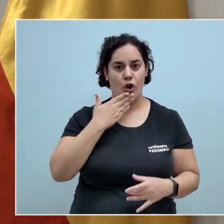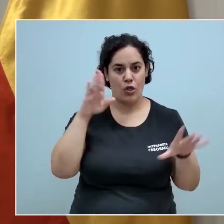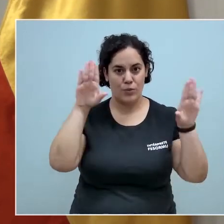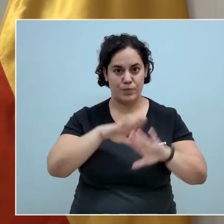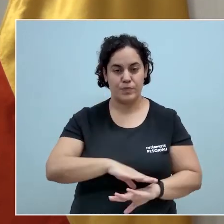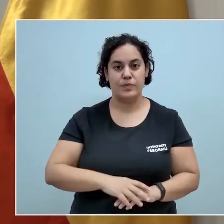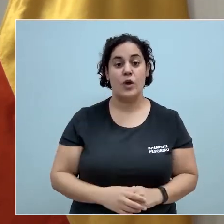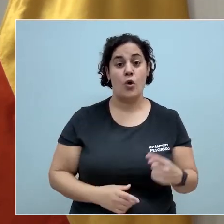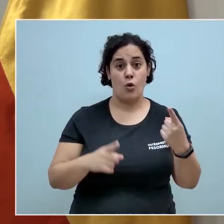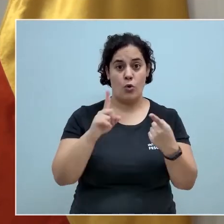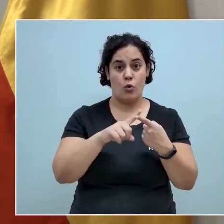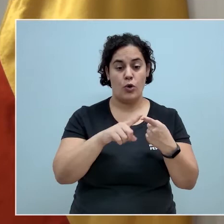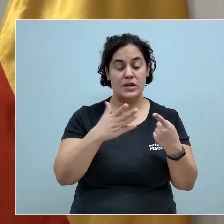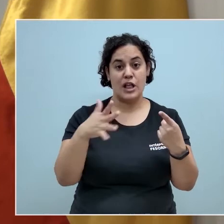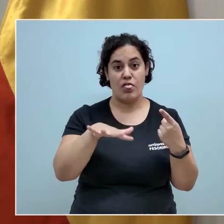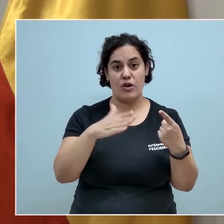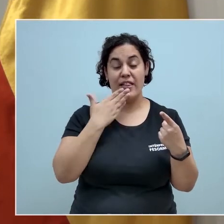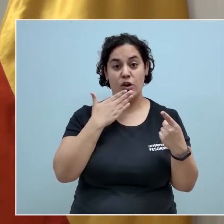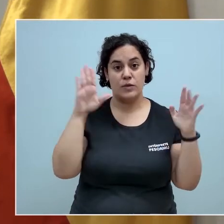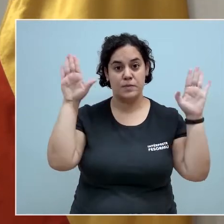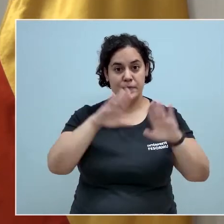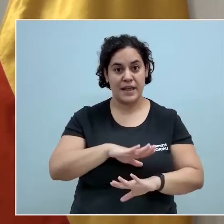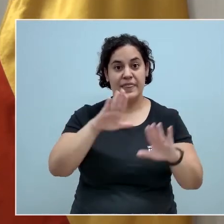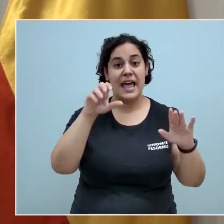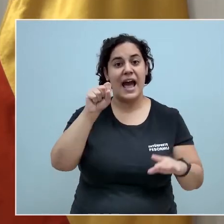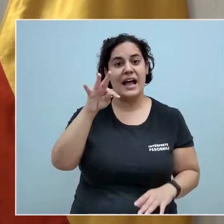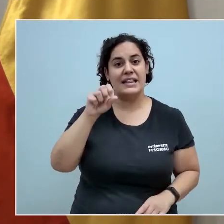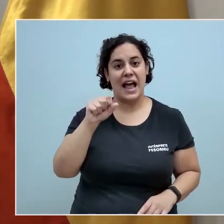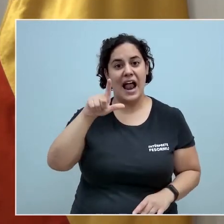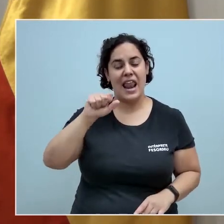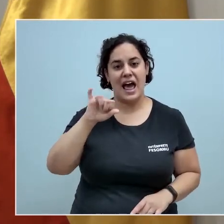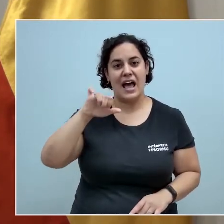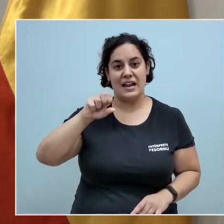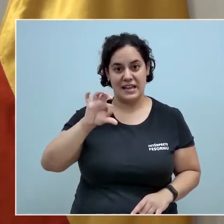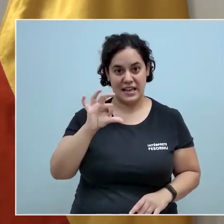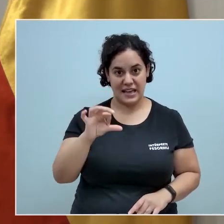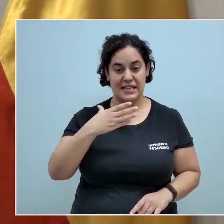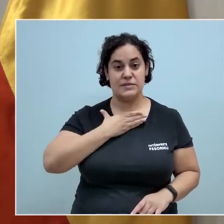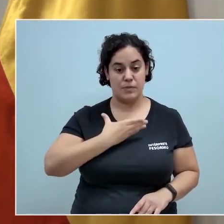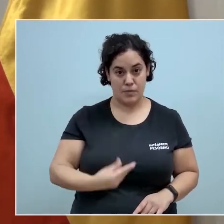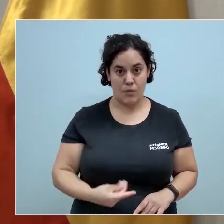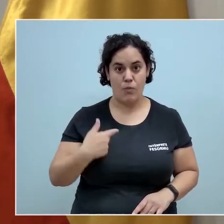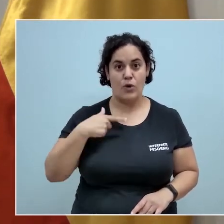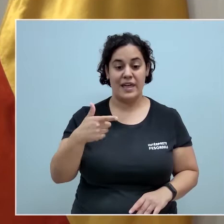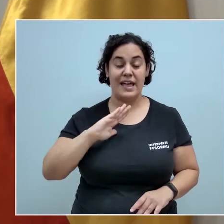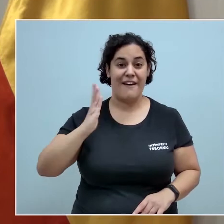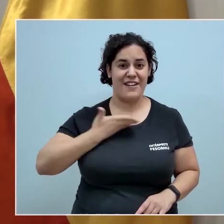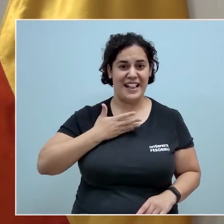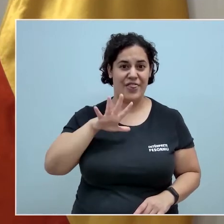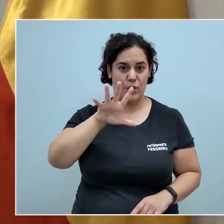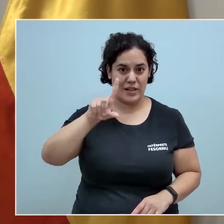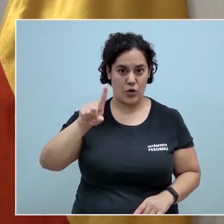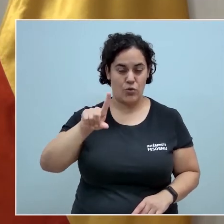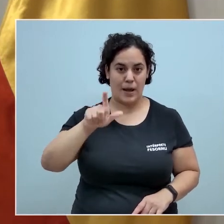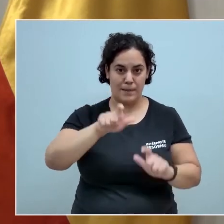originado y expandido desde la zona de ocio nocturno de Atalayas y que afecta ya a 51 personas. Y un segundo brote